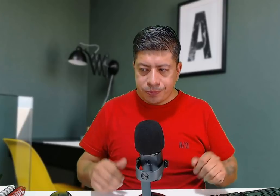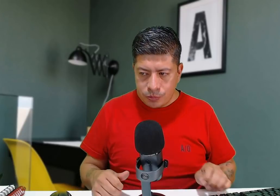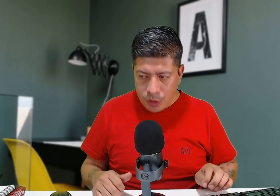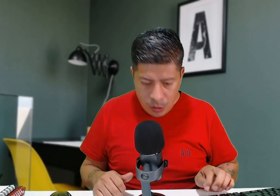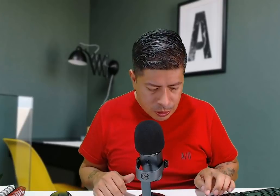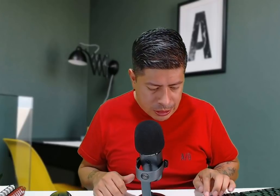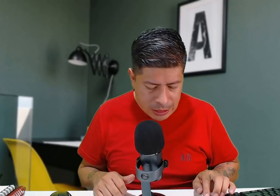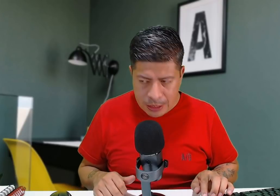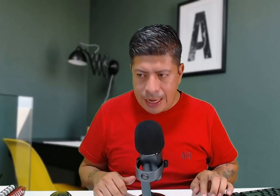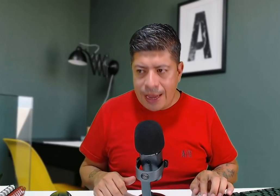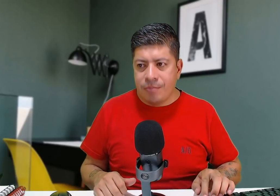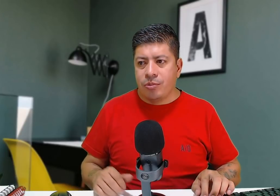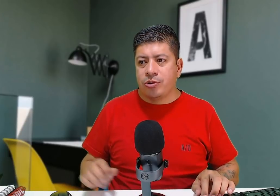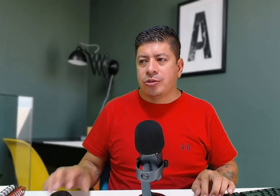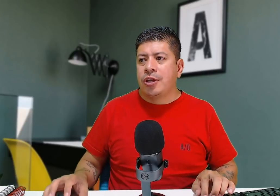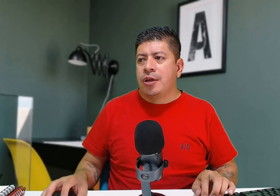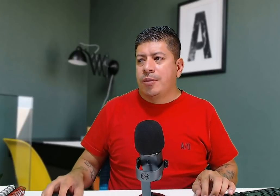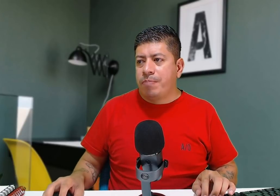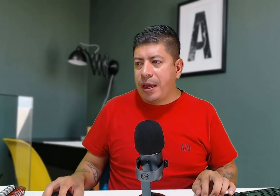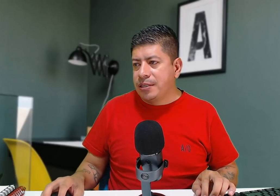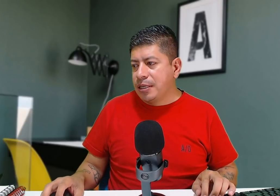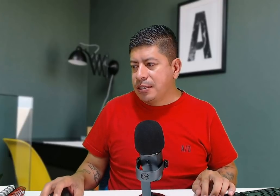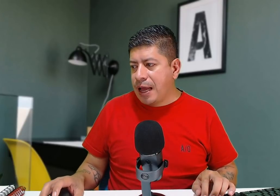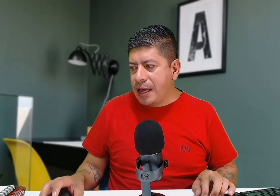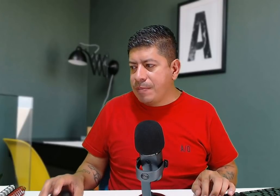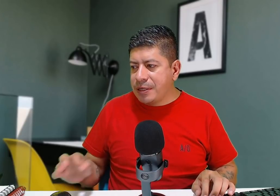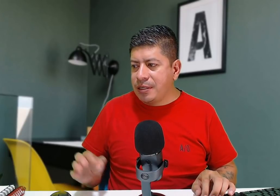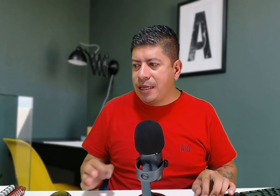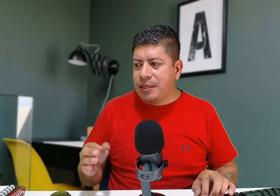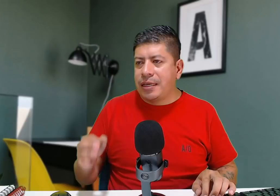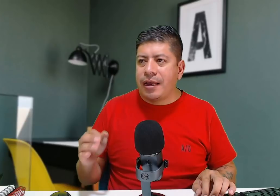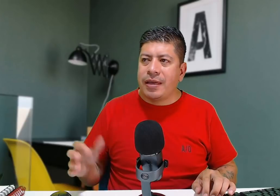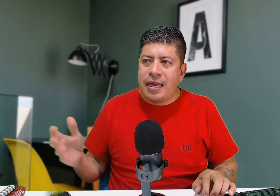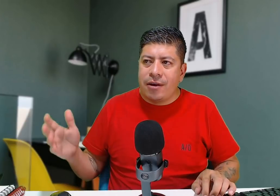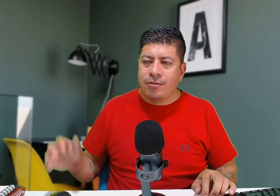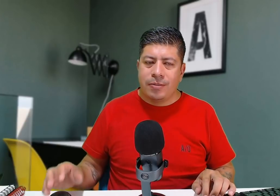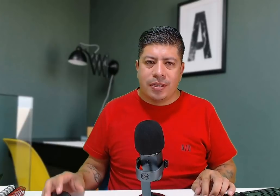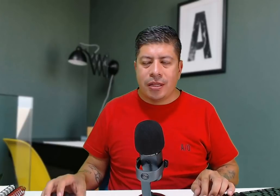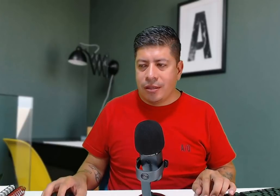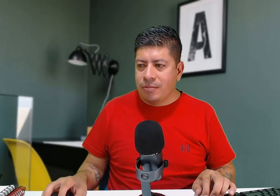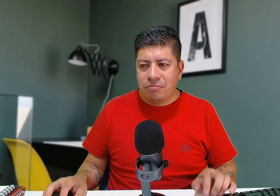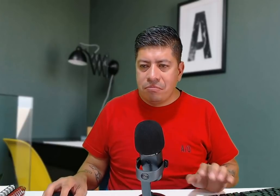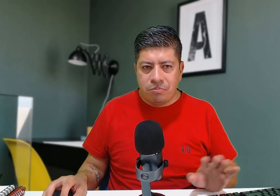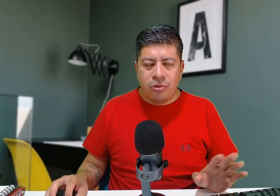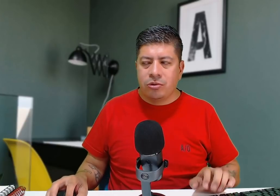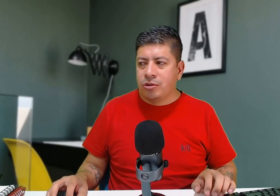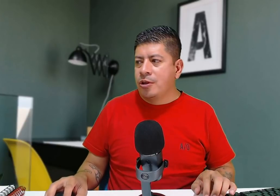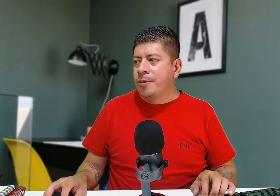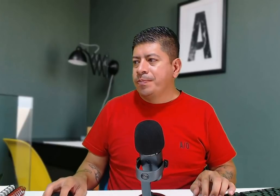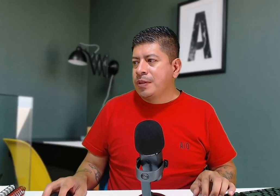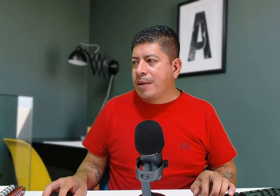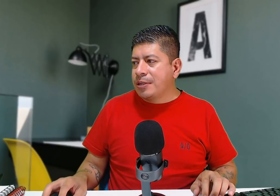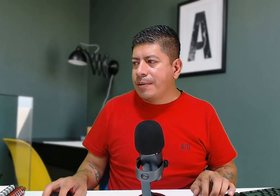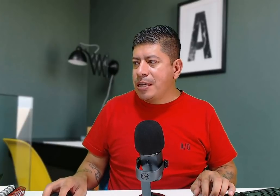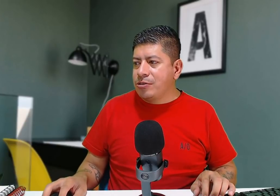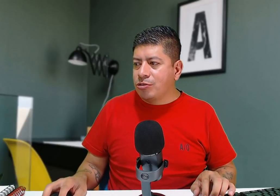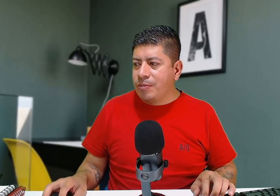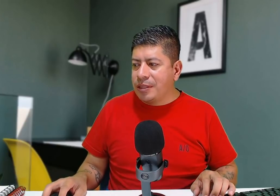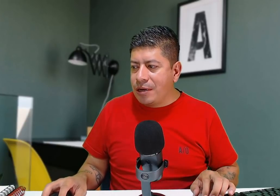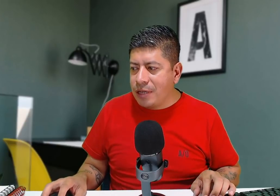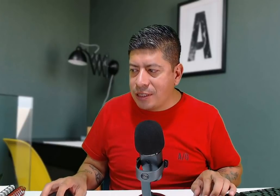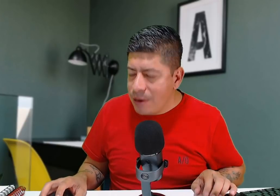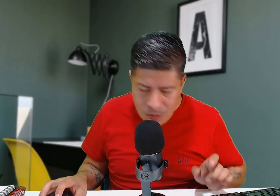pues entre ambos países hay presidente caballero verdad punto damas caballeros